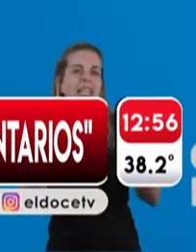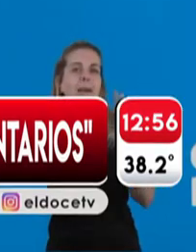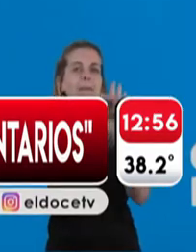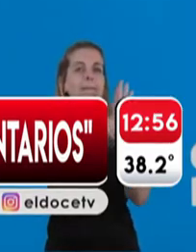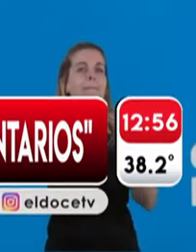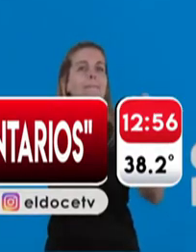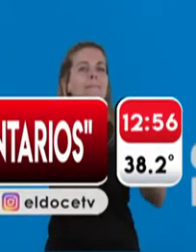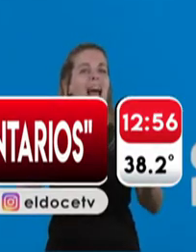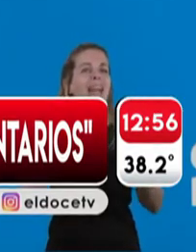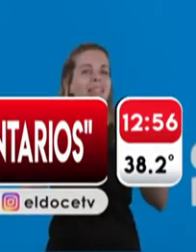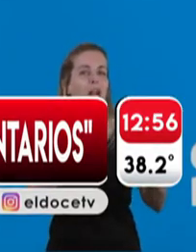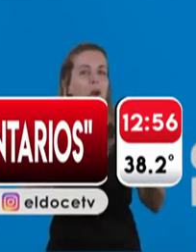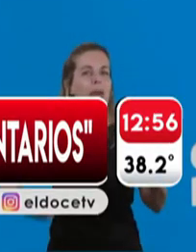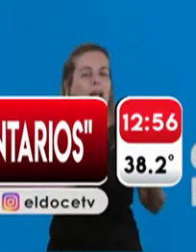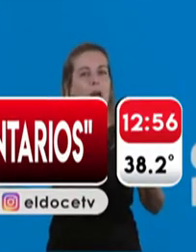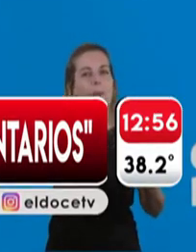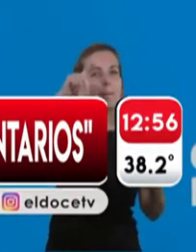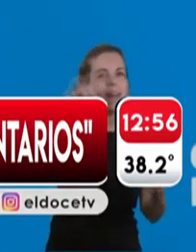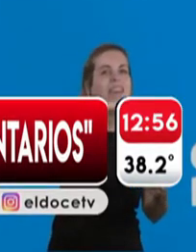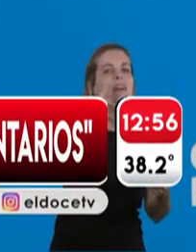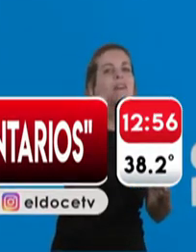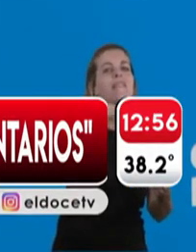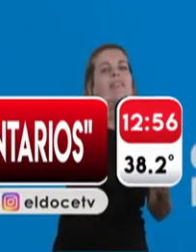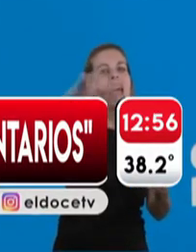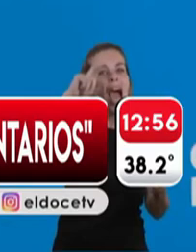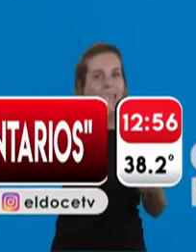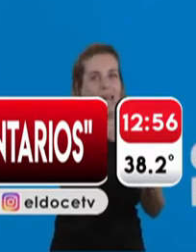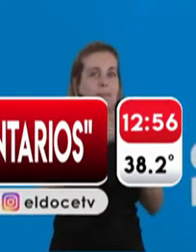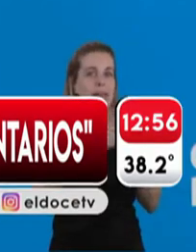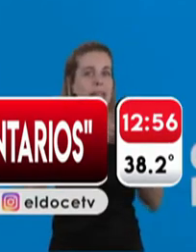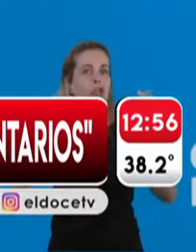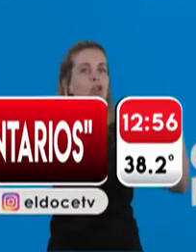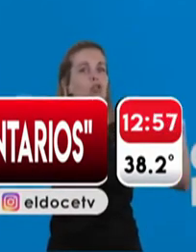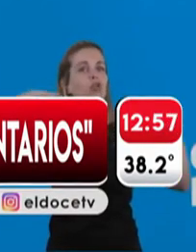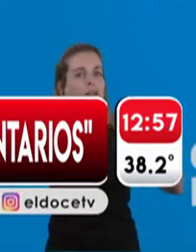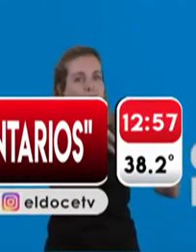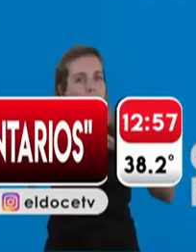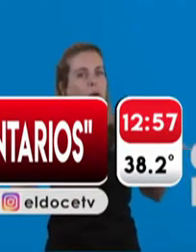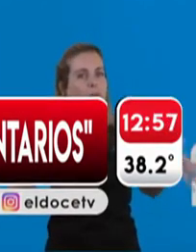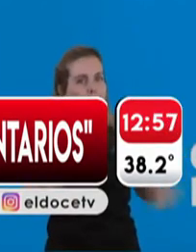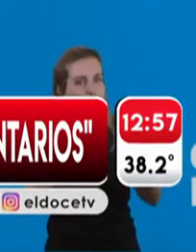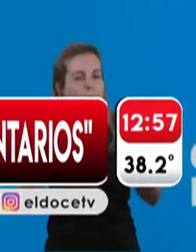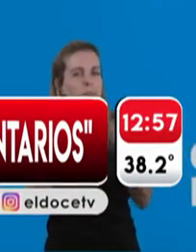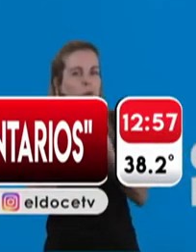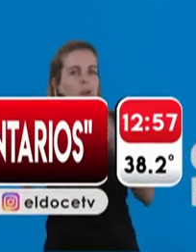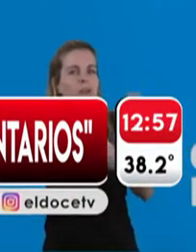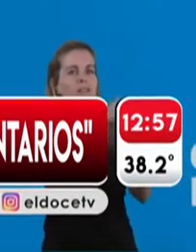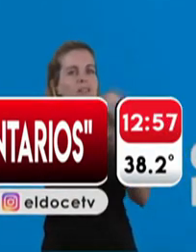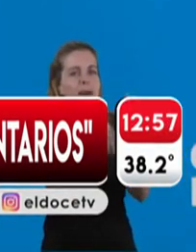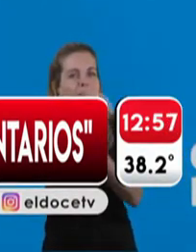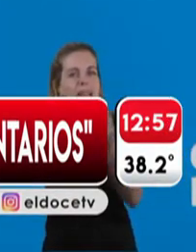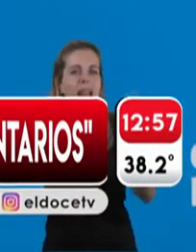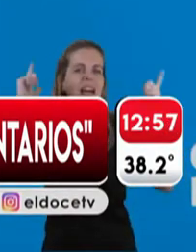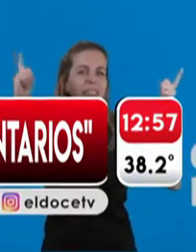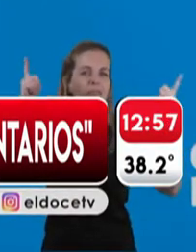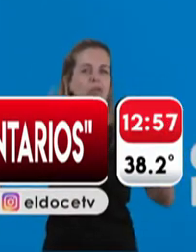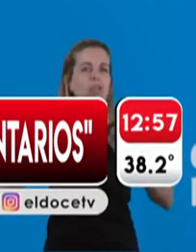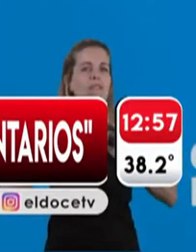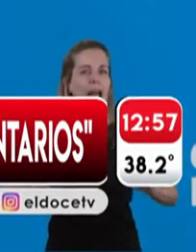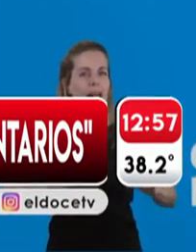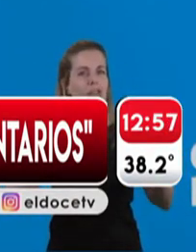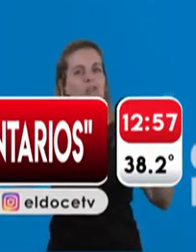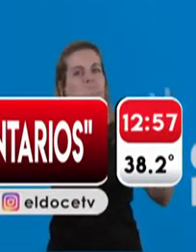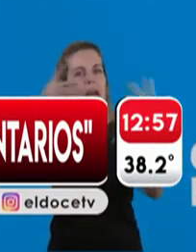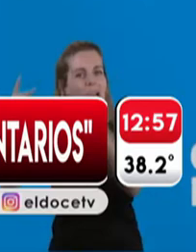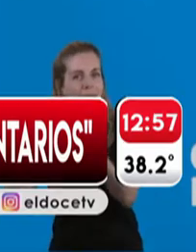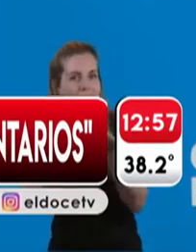que se lleva adelante desde el Ministerio de Turismo y que realmente ha posibilitado que muchísimas familias argentinas estén hoy de vacaciones, y eso